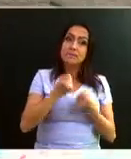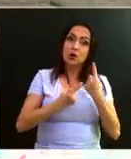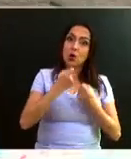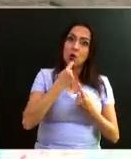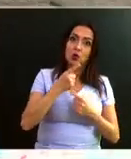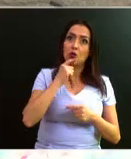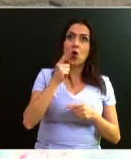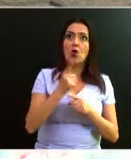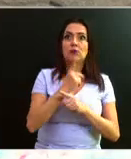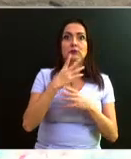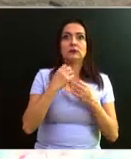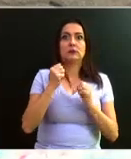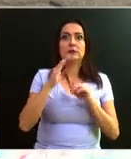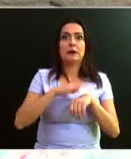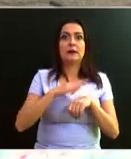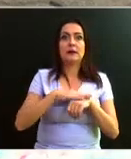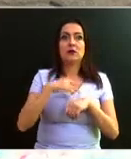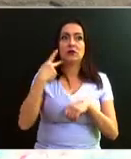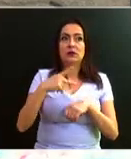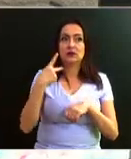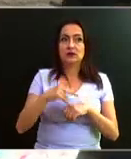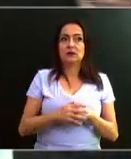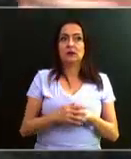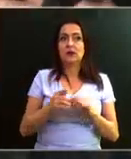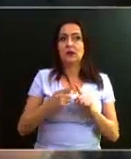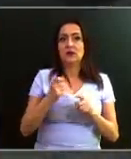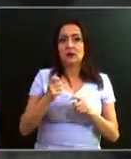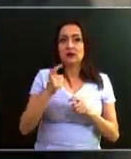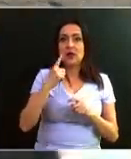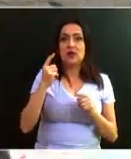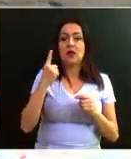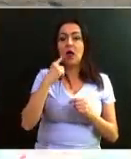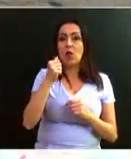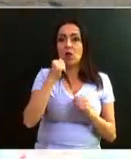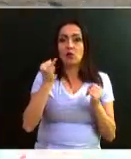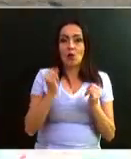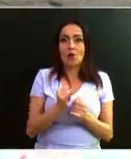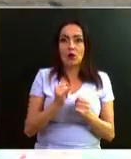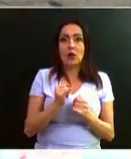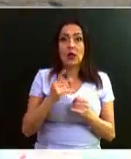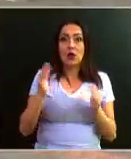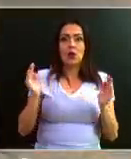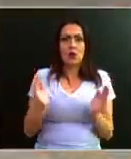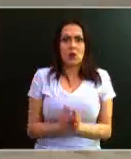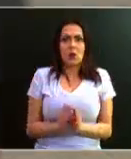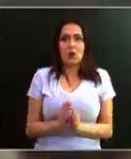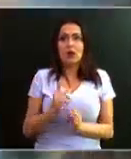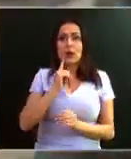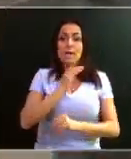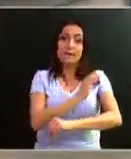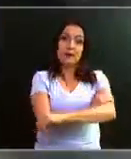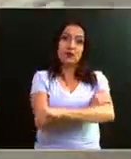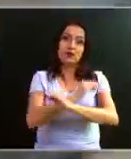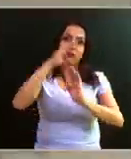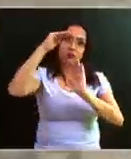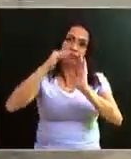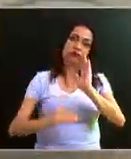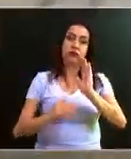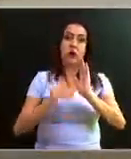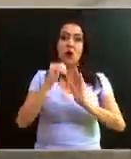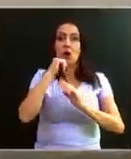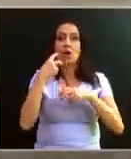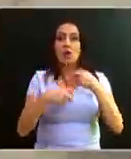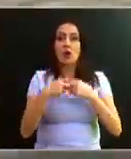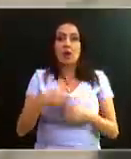no regulados puede acarrear riesgos graves, desde deshidratación y bajadas peligrosas en la presión arterial hasta